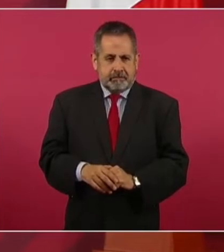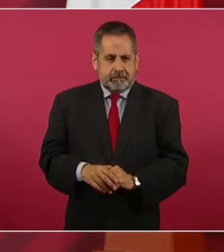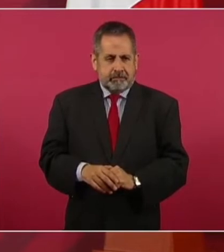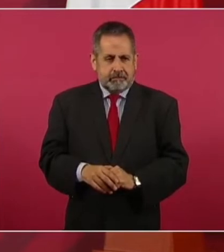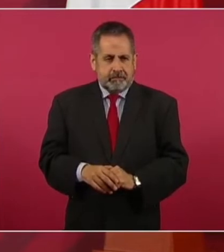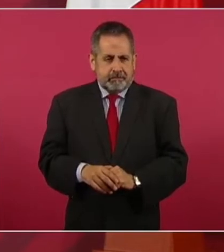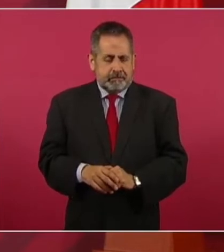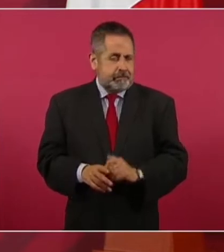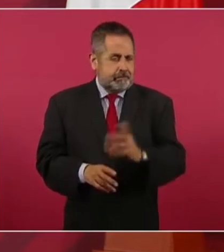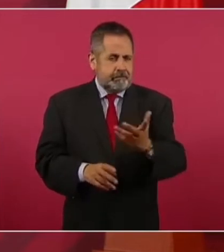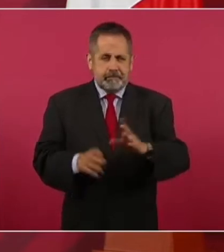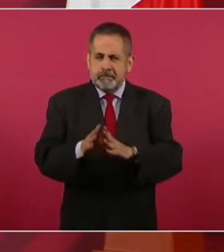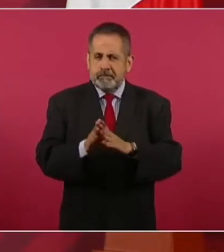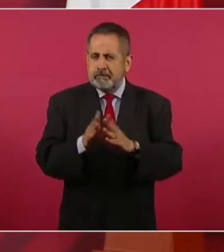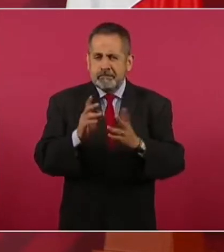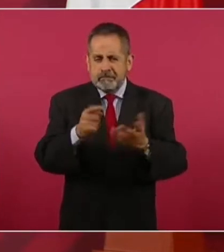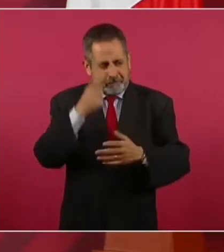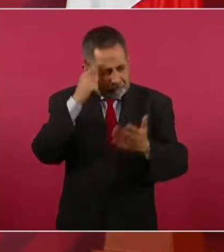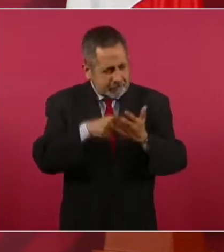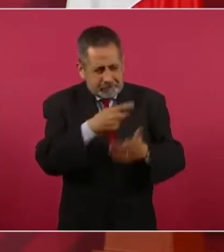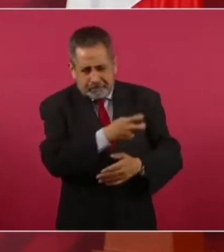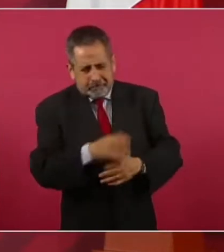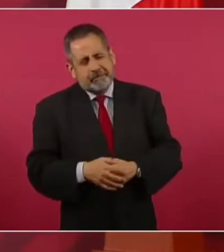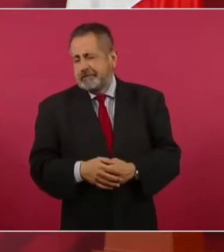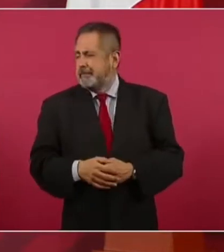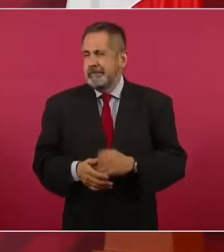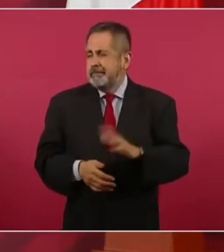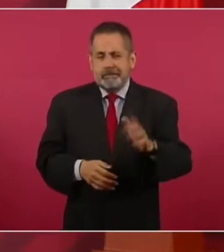¿Cómo se le va a creer? ¿Saben